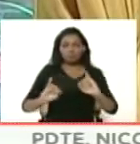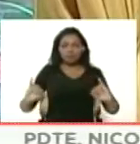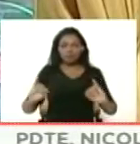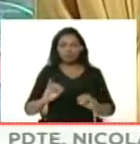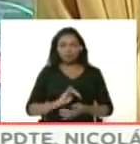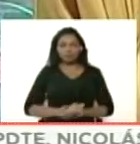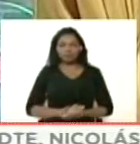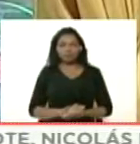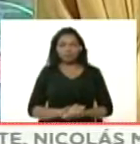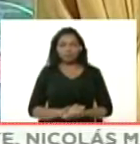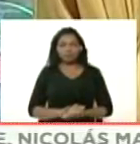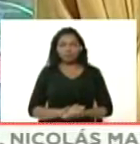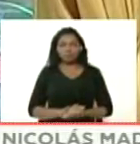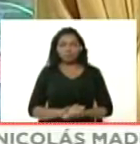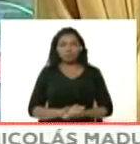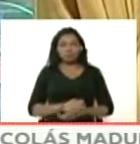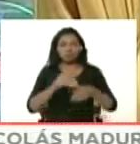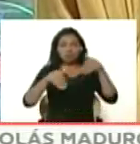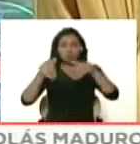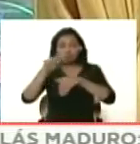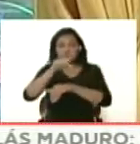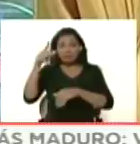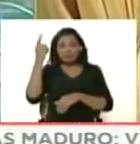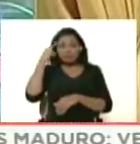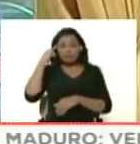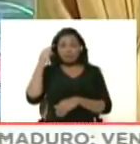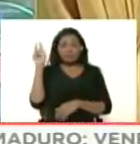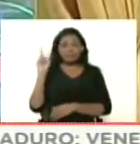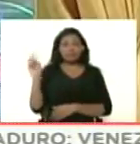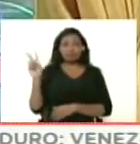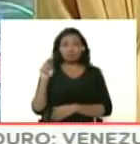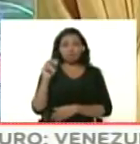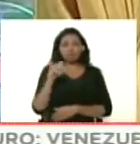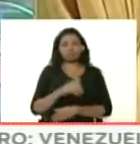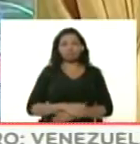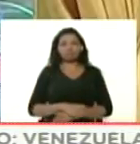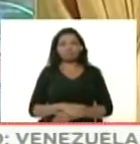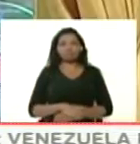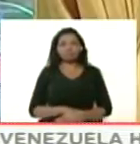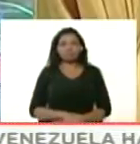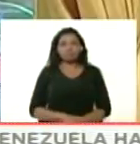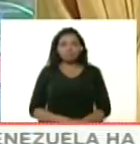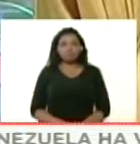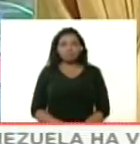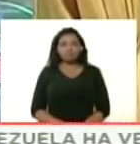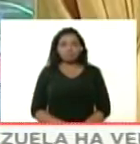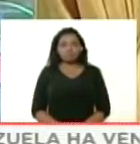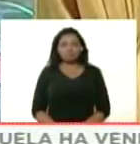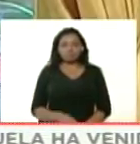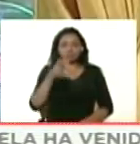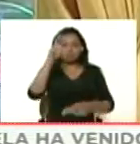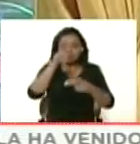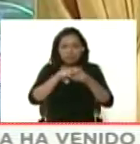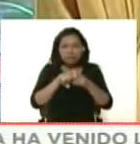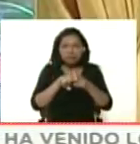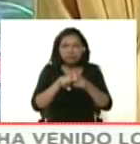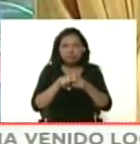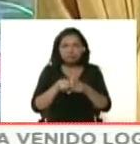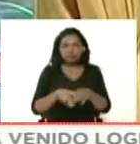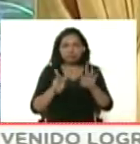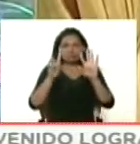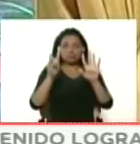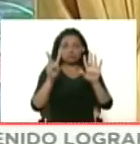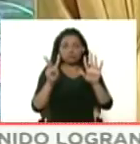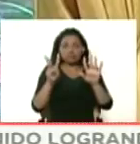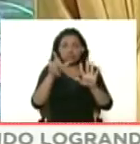por consenso. Debe saber Venezuela, por consenso, se sentaron los 7